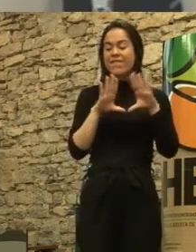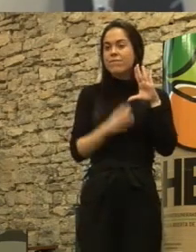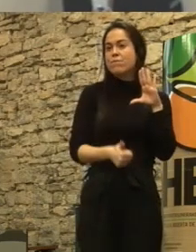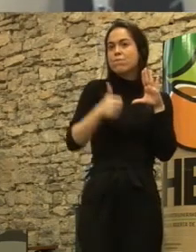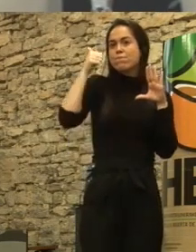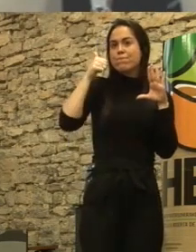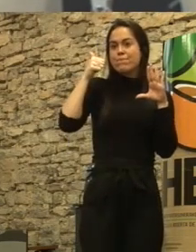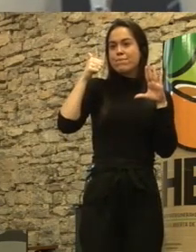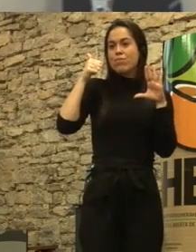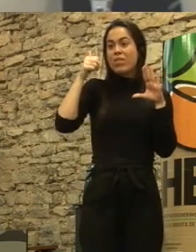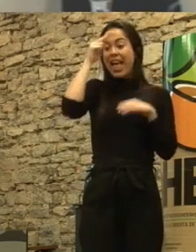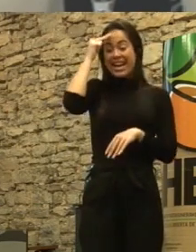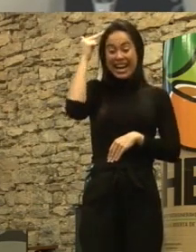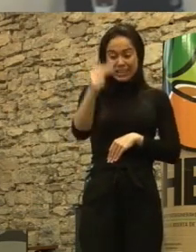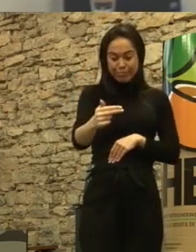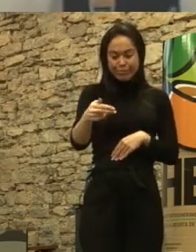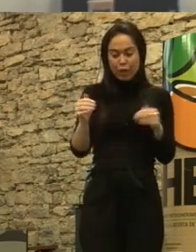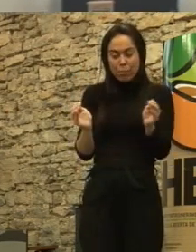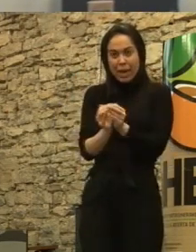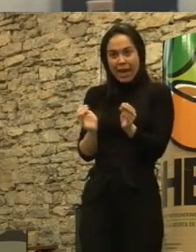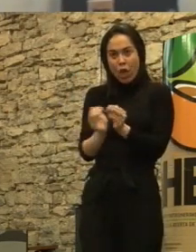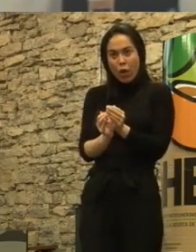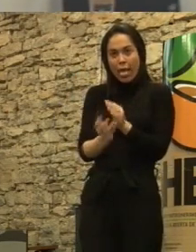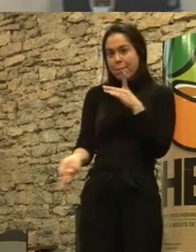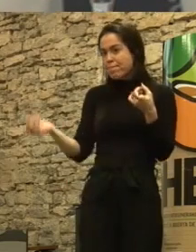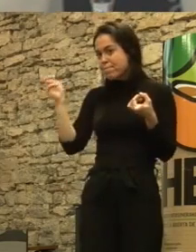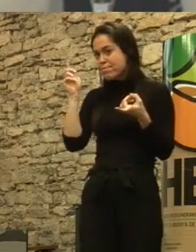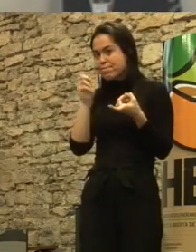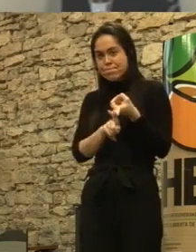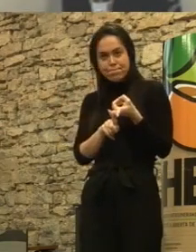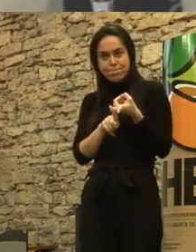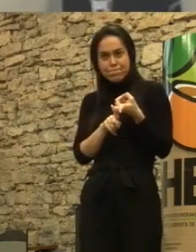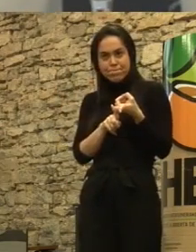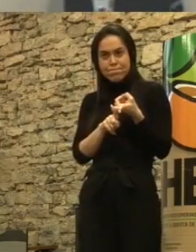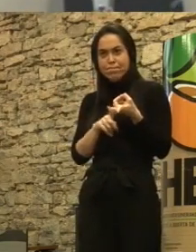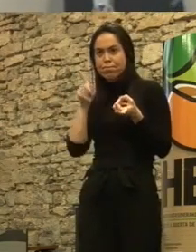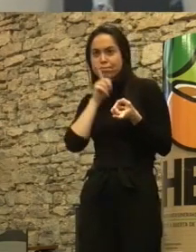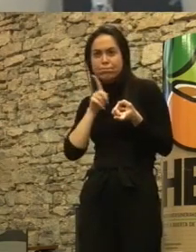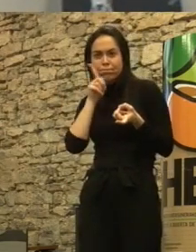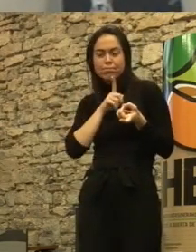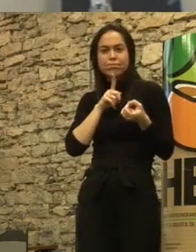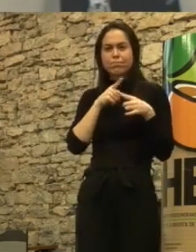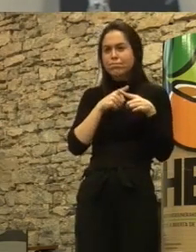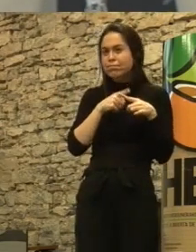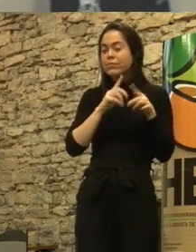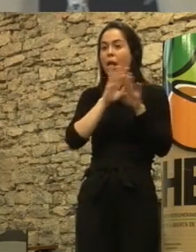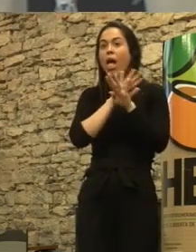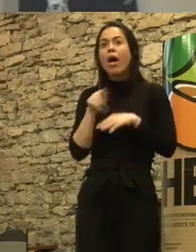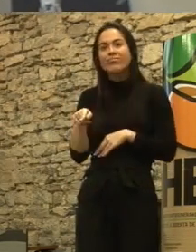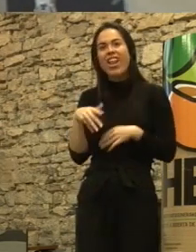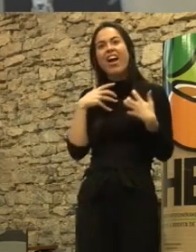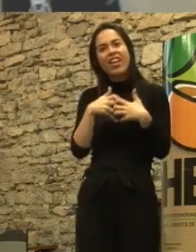más respeto para las minorías, matrimonios homosexuales y todos esos tipos de leyes son los que menos entran en